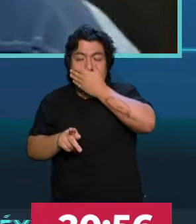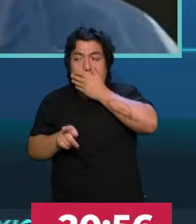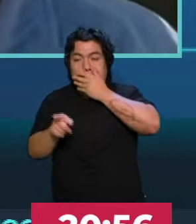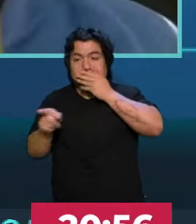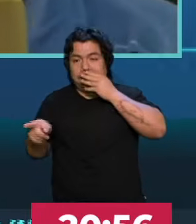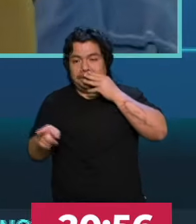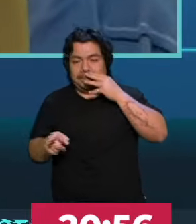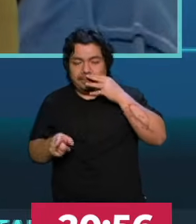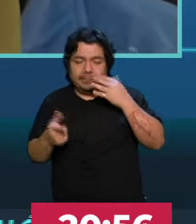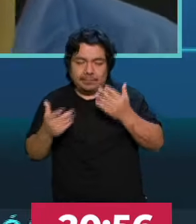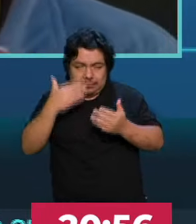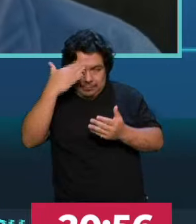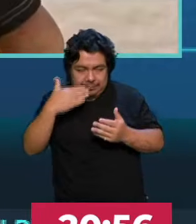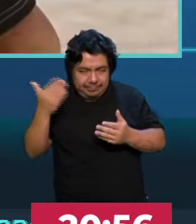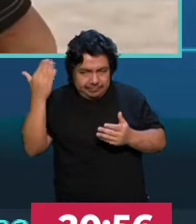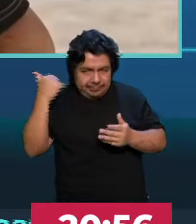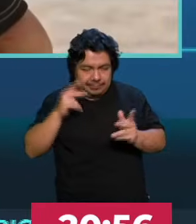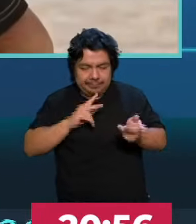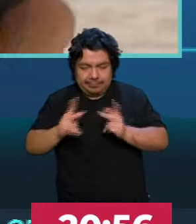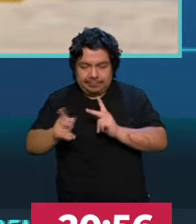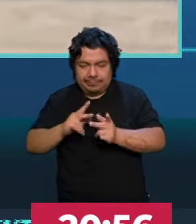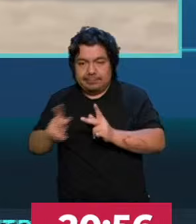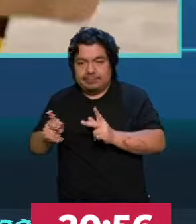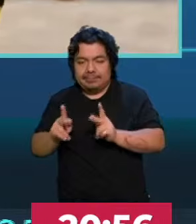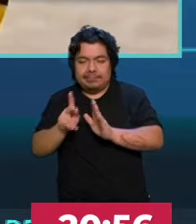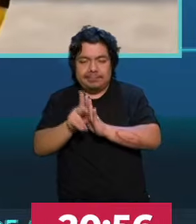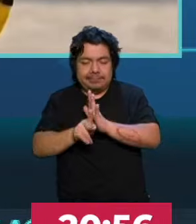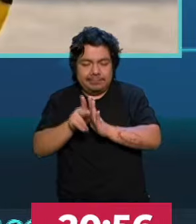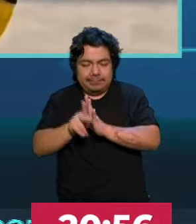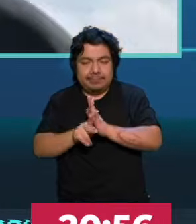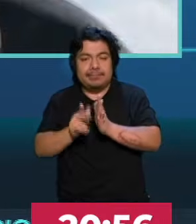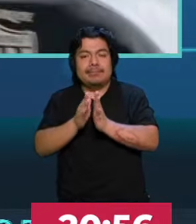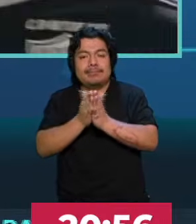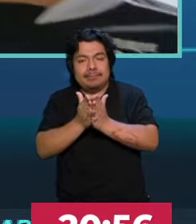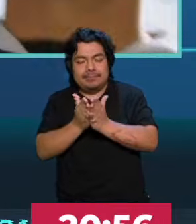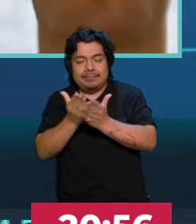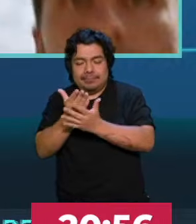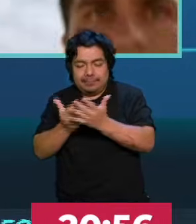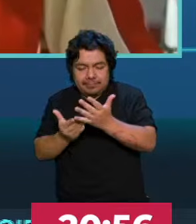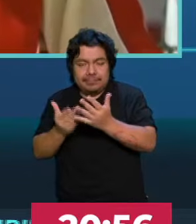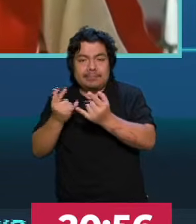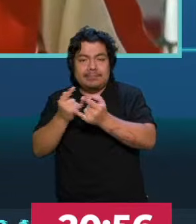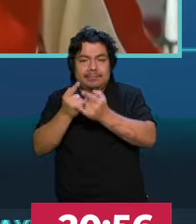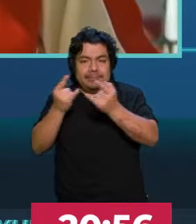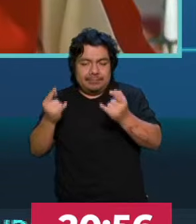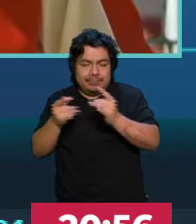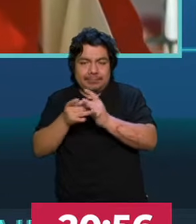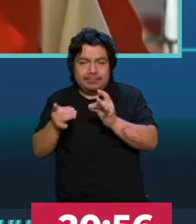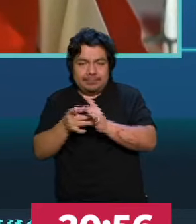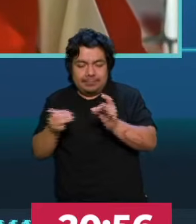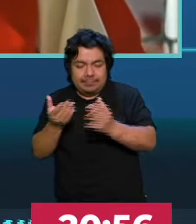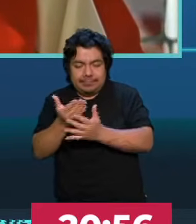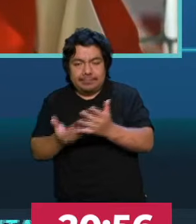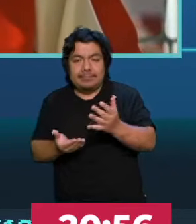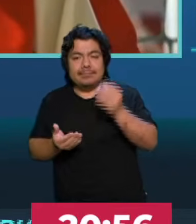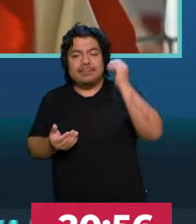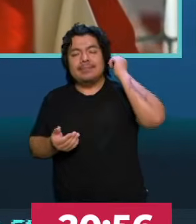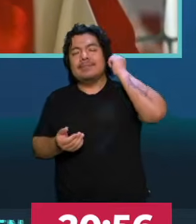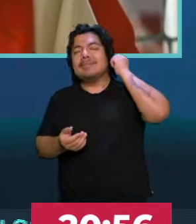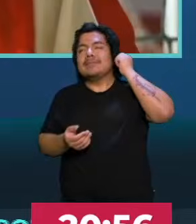hemos hablado varias veces entre película y libro, o texto narrativo, o texto literario,